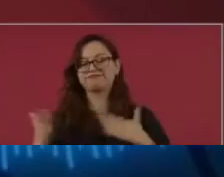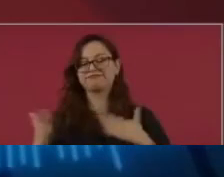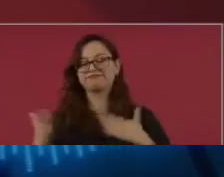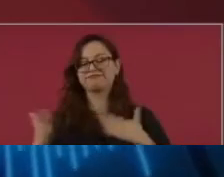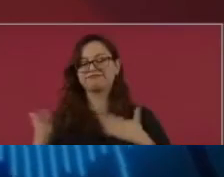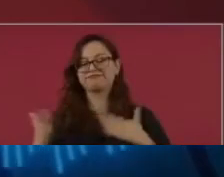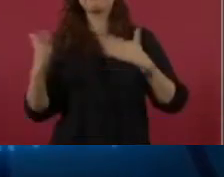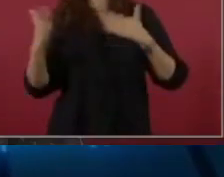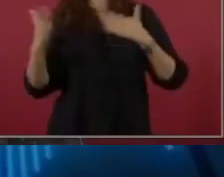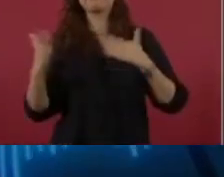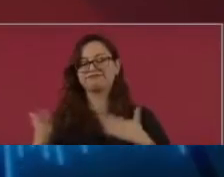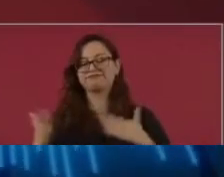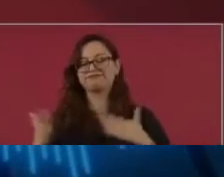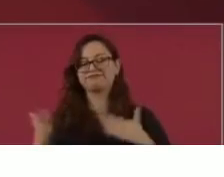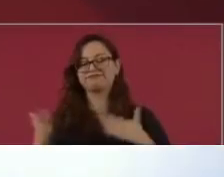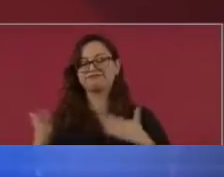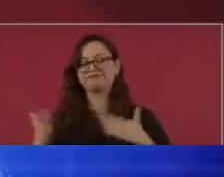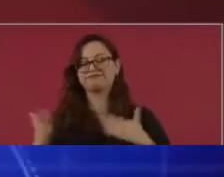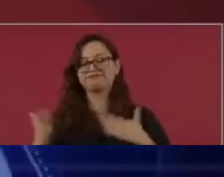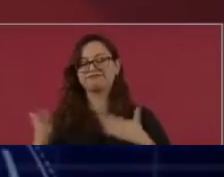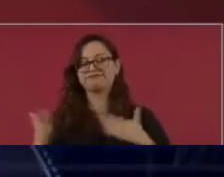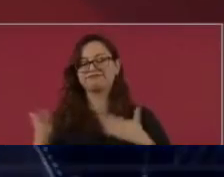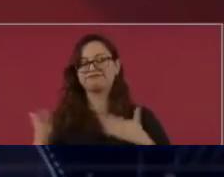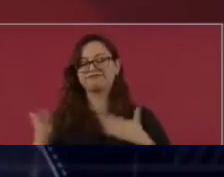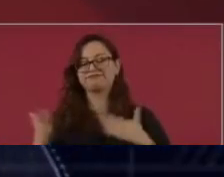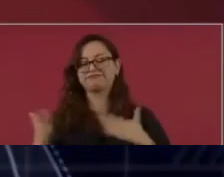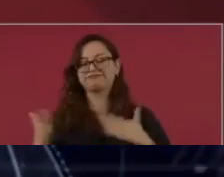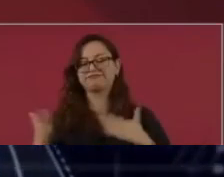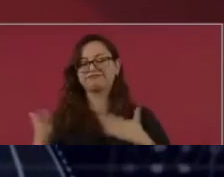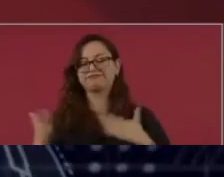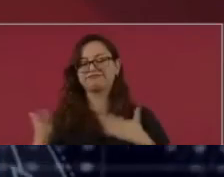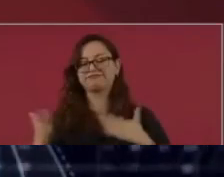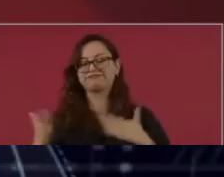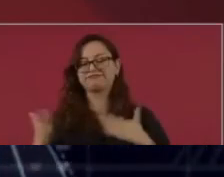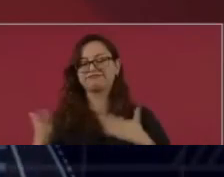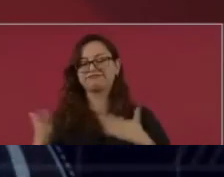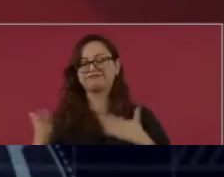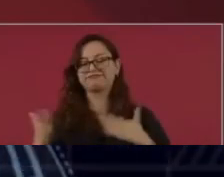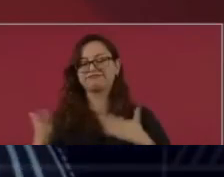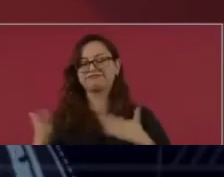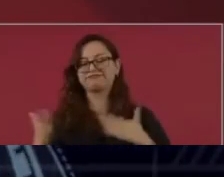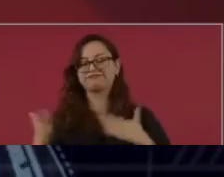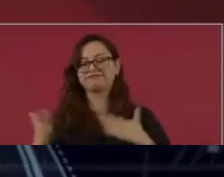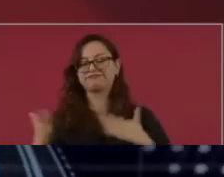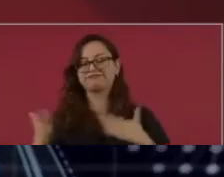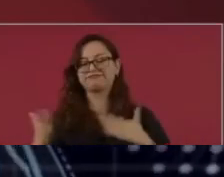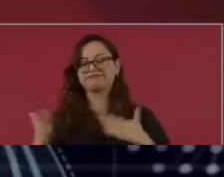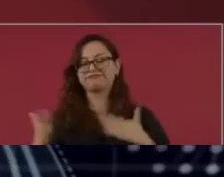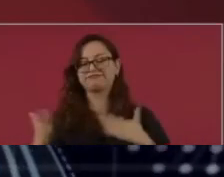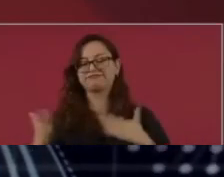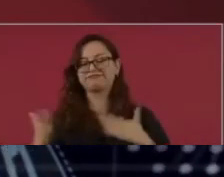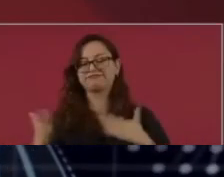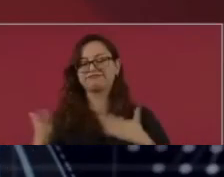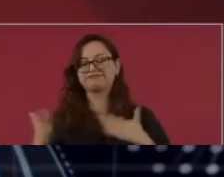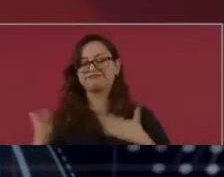está la oposición como está. Esto fue lo que mencionó el presidente Andrés Manuel López Obrador el día de hoy en la conferencia matutina. El día de